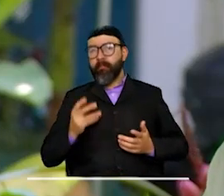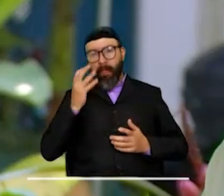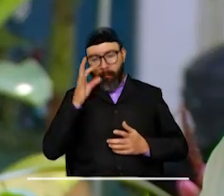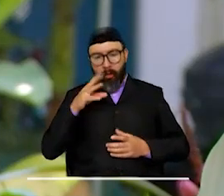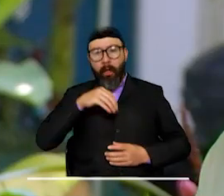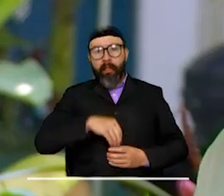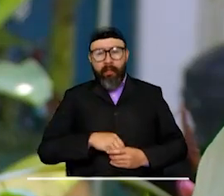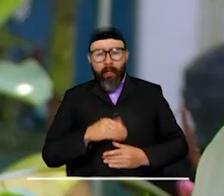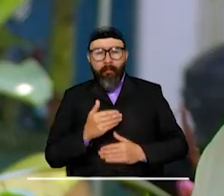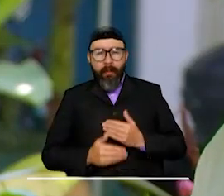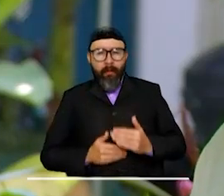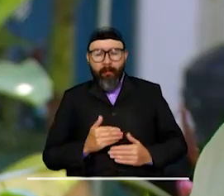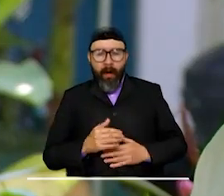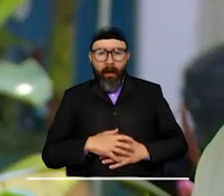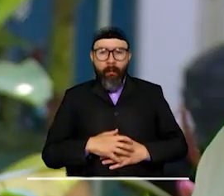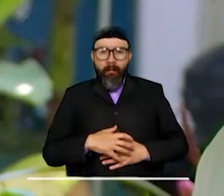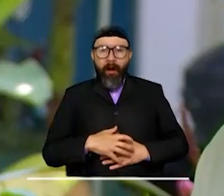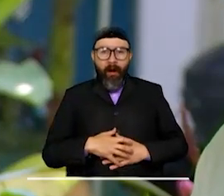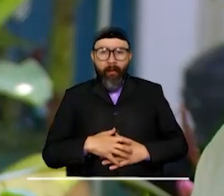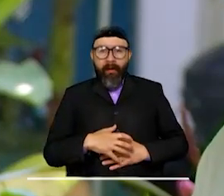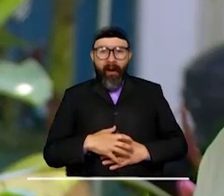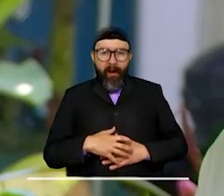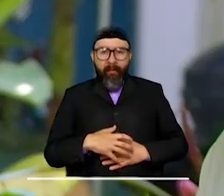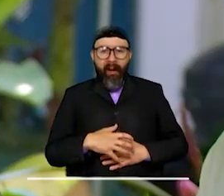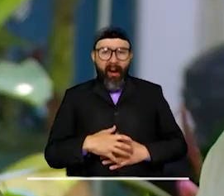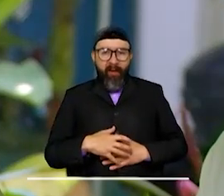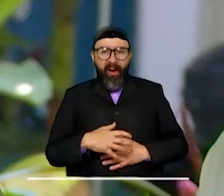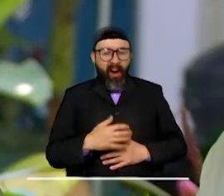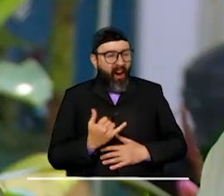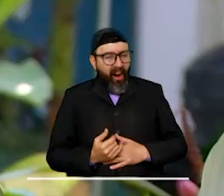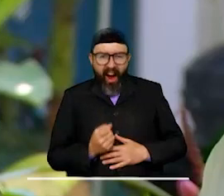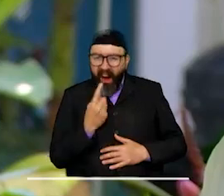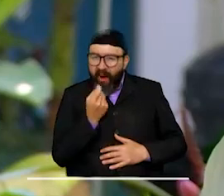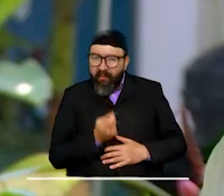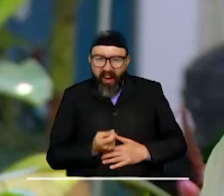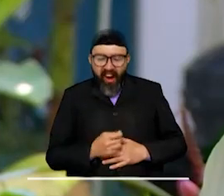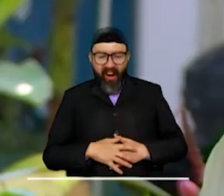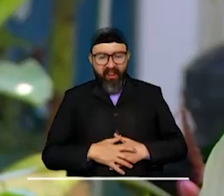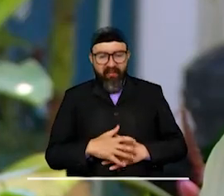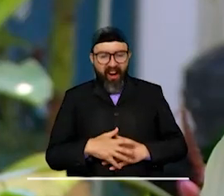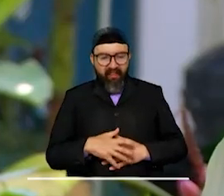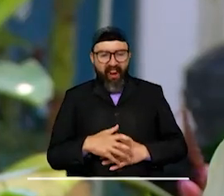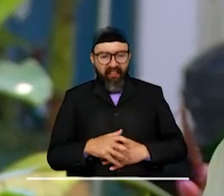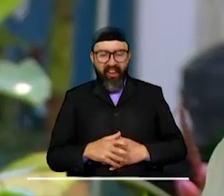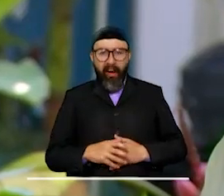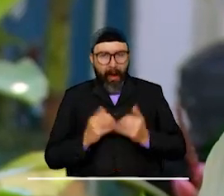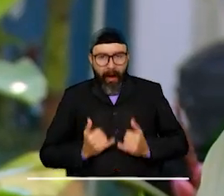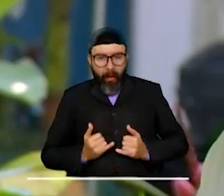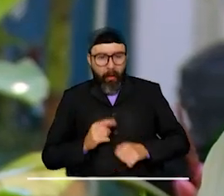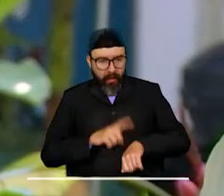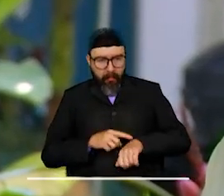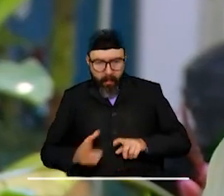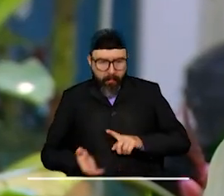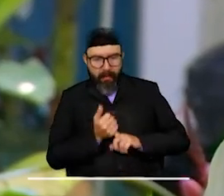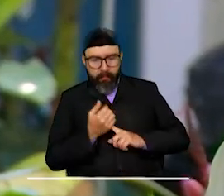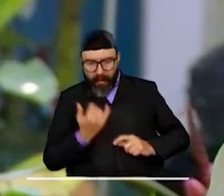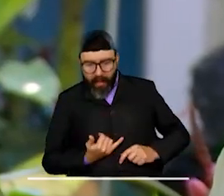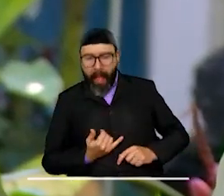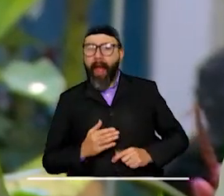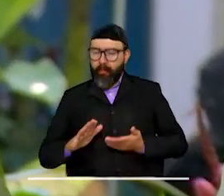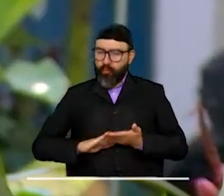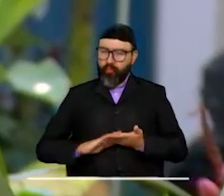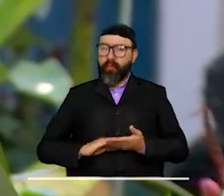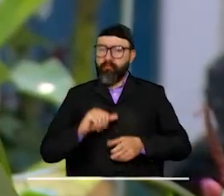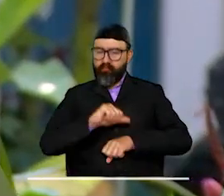puede estar creciendo hasta ahora algo muy pequeño que si se logra detectar a tiempo, podemos